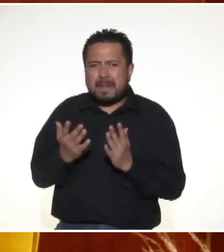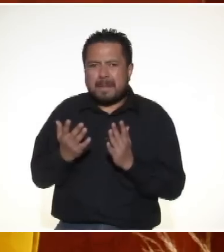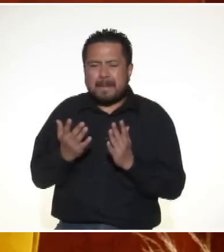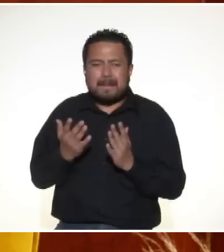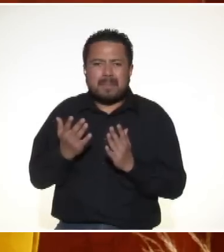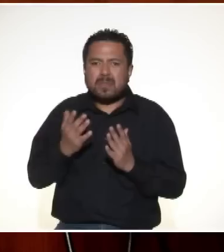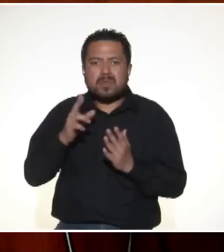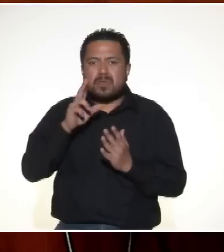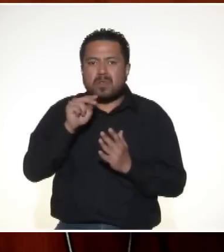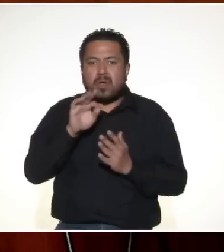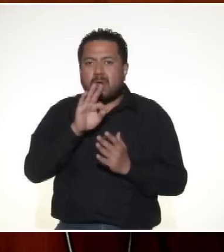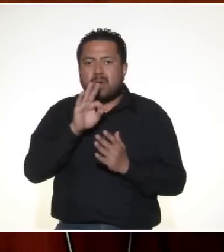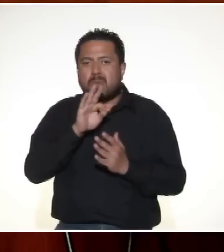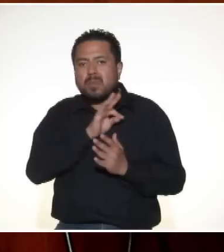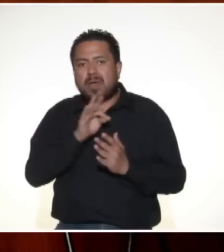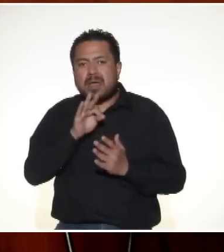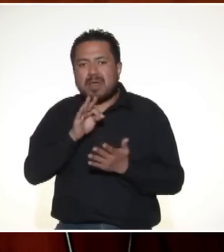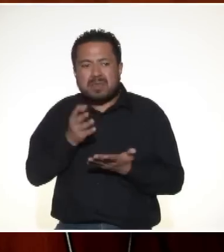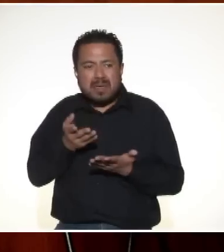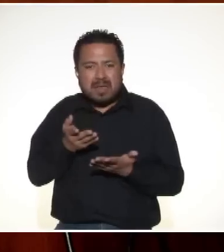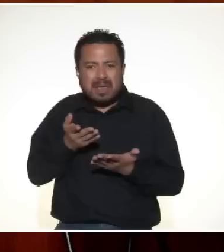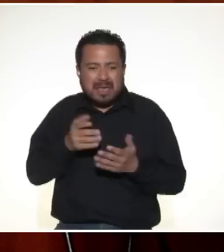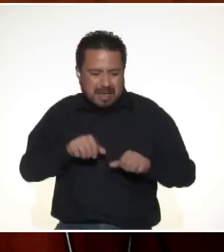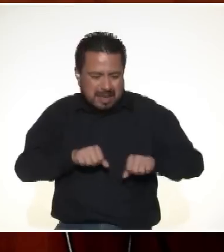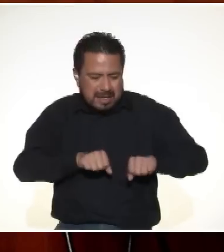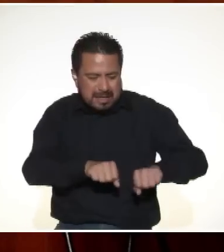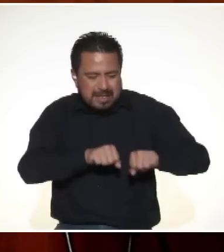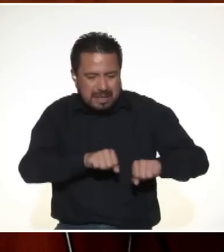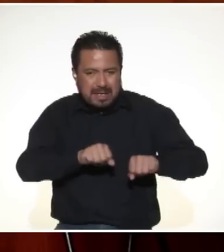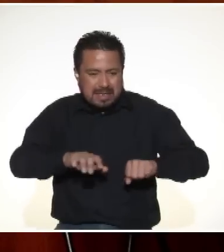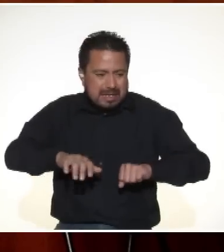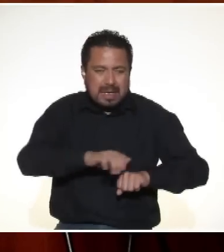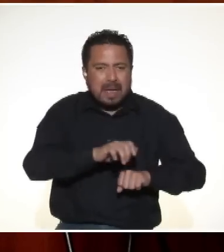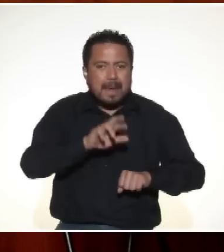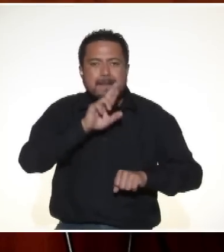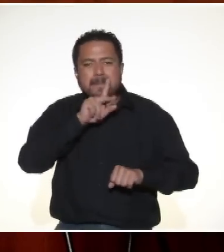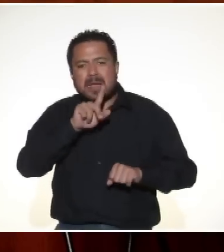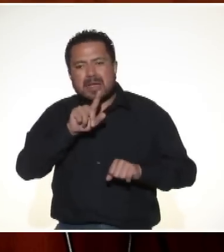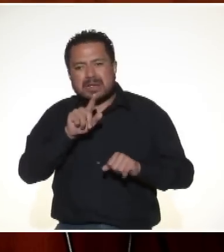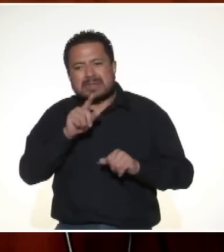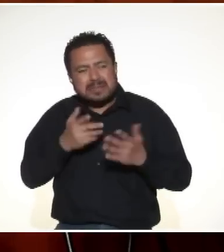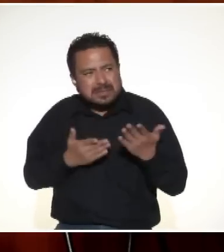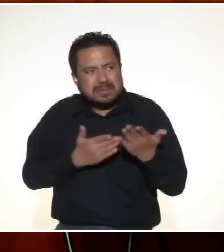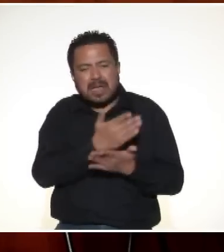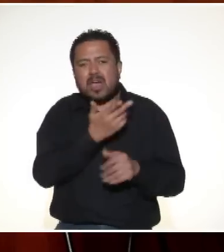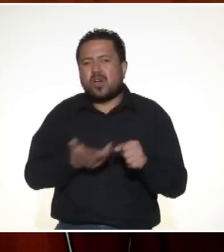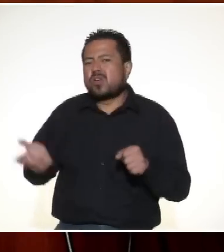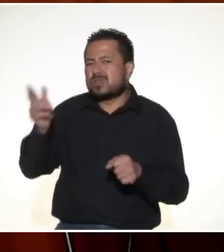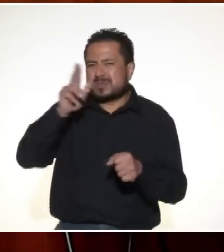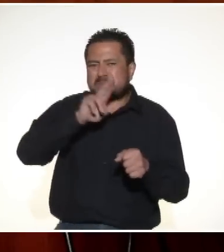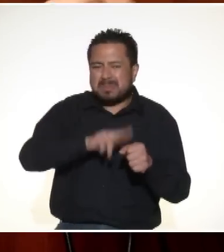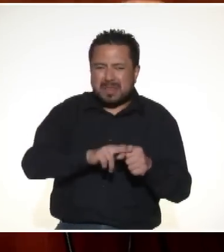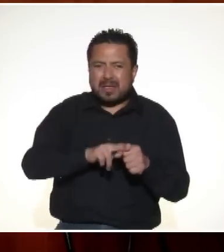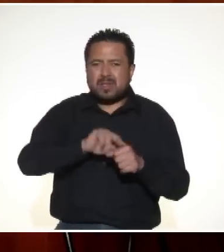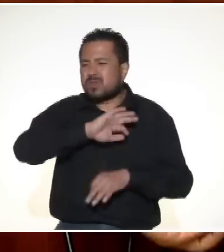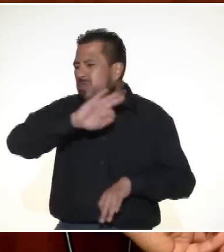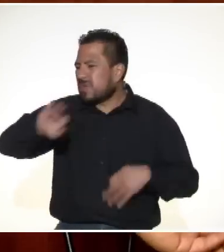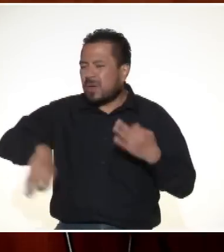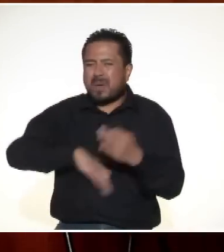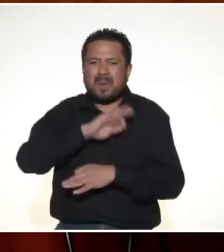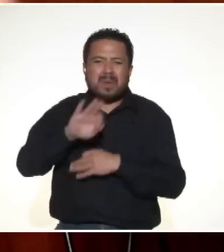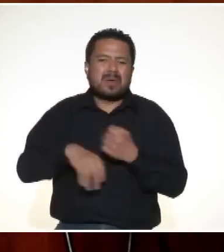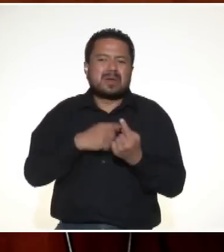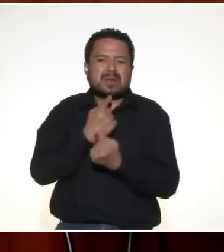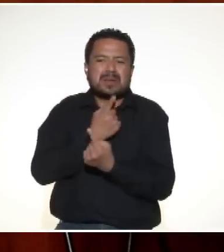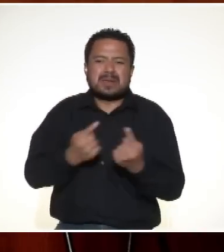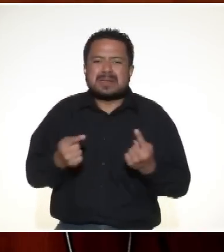no caben en una tarja, por favor, vámonos a la sala de urgencias lo antes posible. Y todos los niños